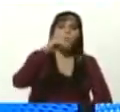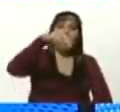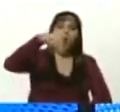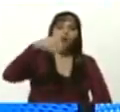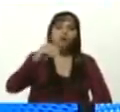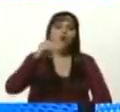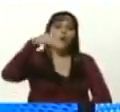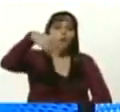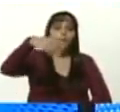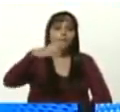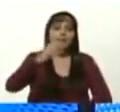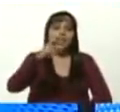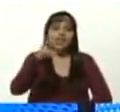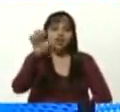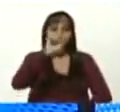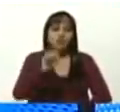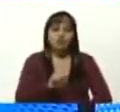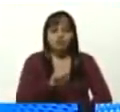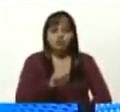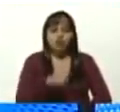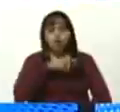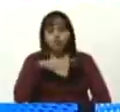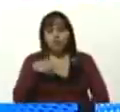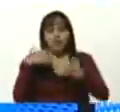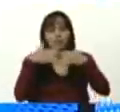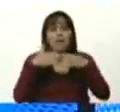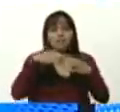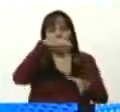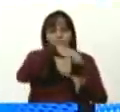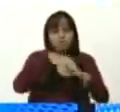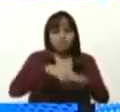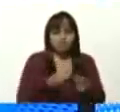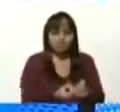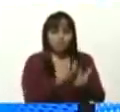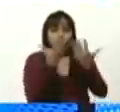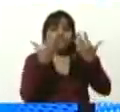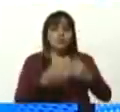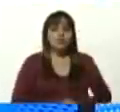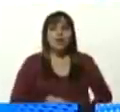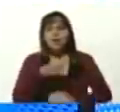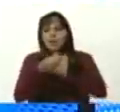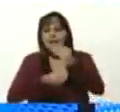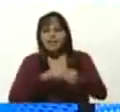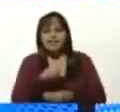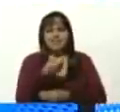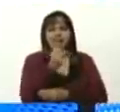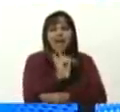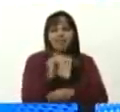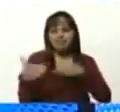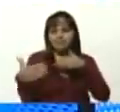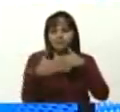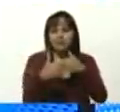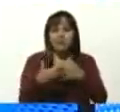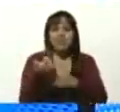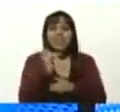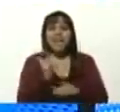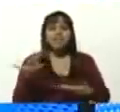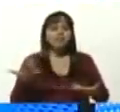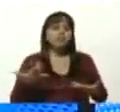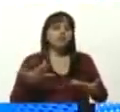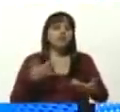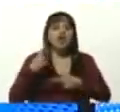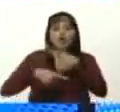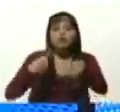nuestra empresa de fertilizantes, para crear una provocación que generara una reacción de